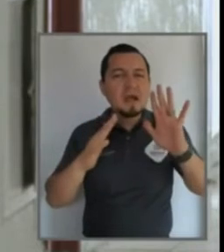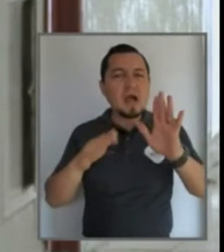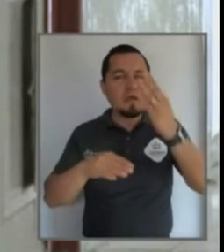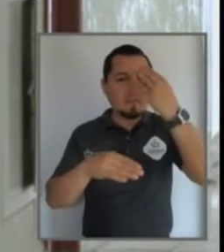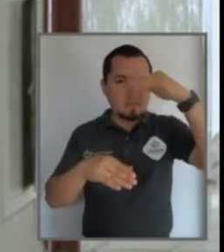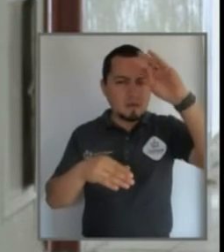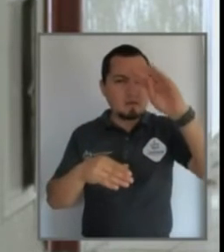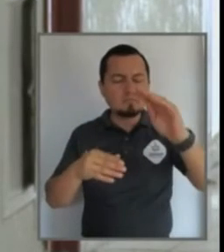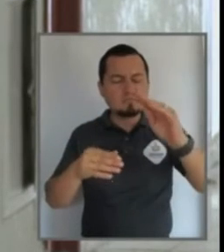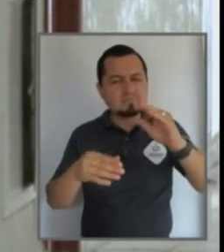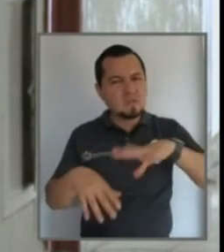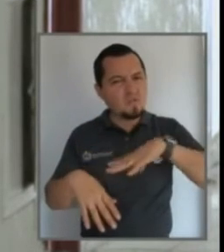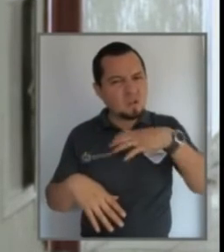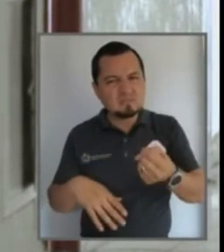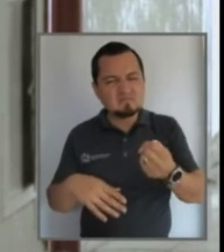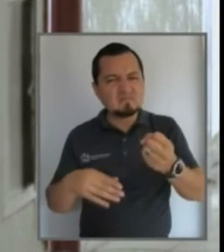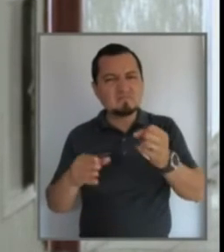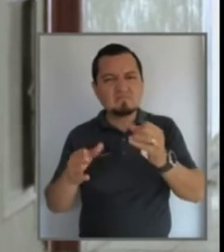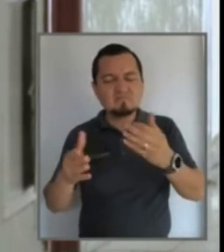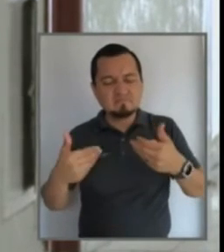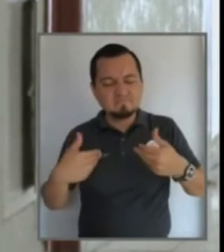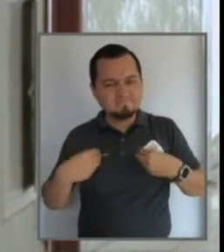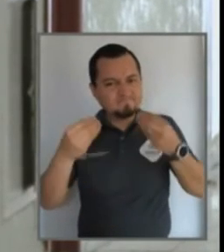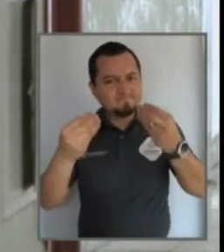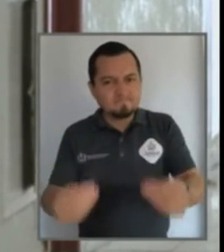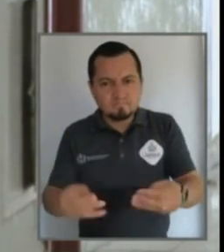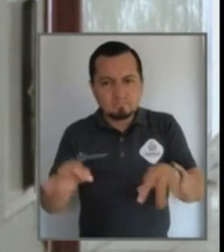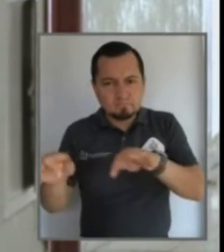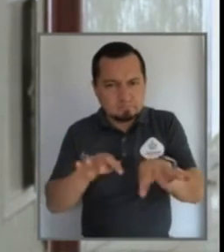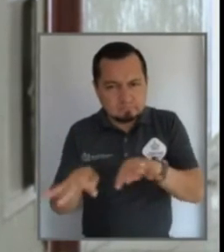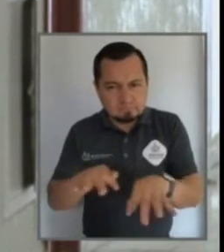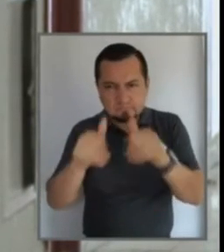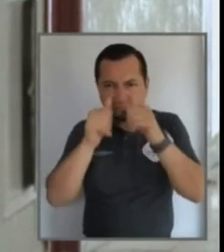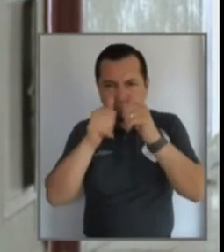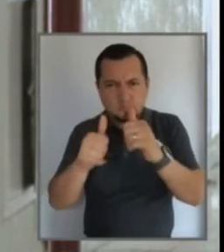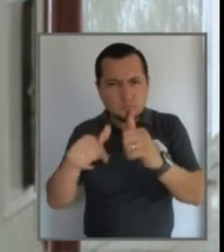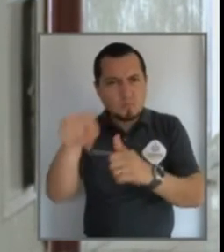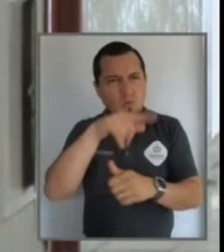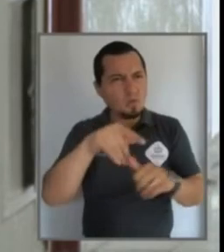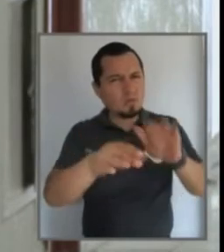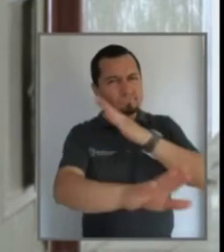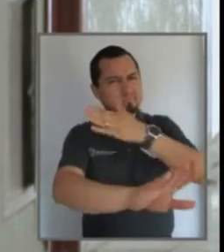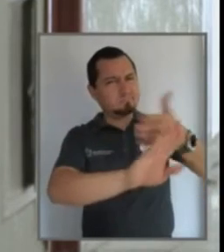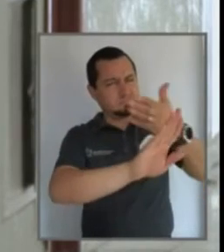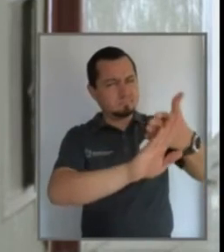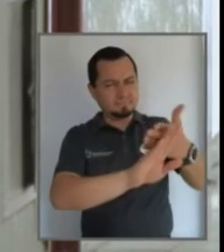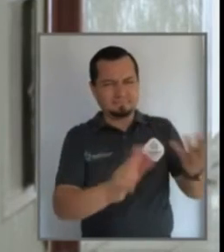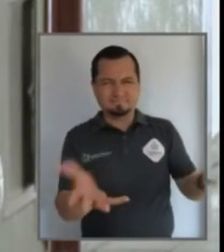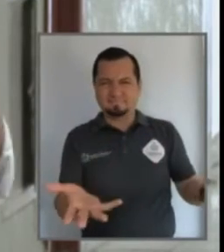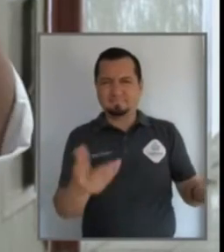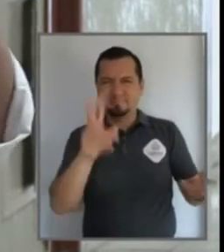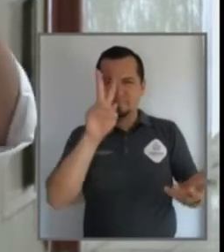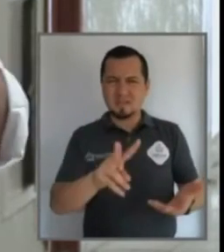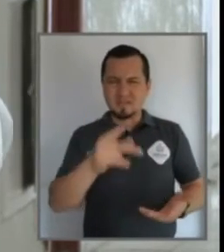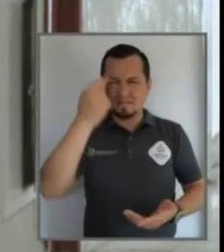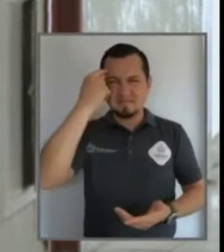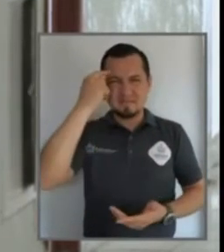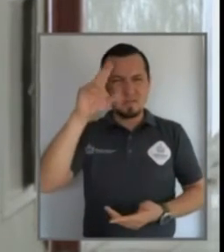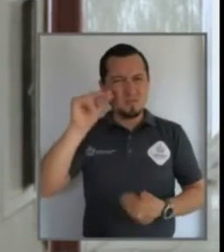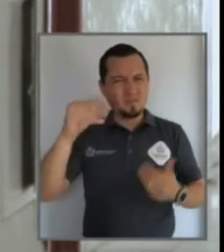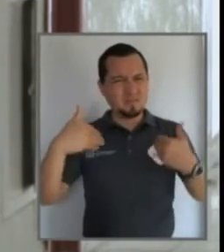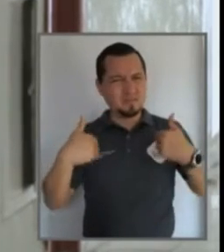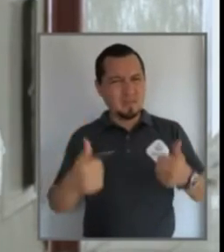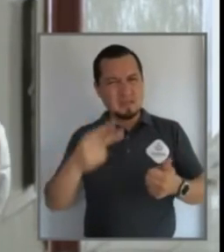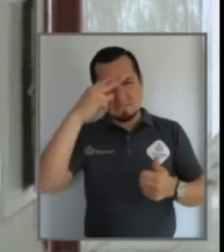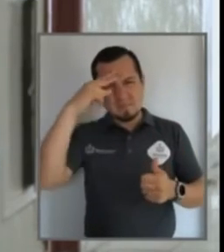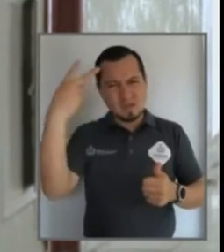de haber ni una sola agresión, deberíamos estarles haciendo un reconocimiento permanente todos los días por lo que están haciendo. Entonces, este es un asunto que va más allá de lo que